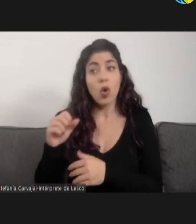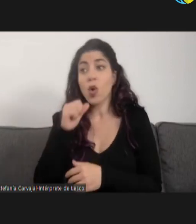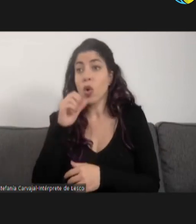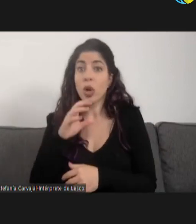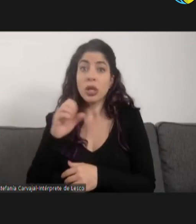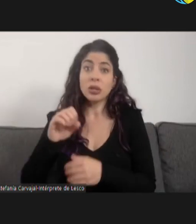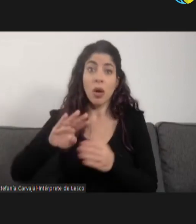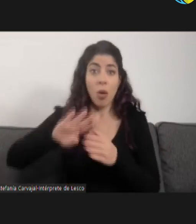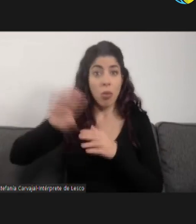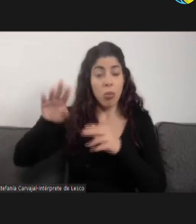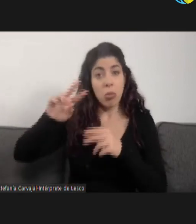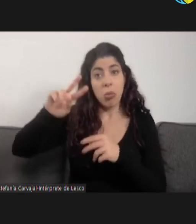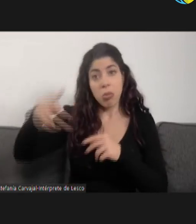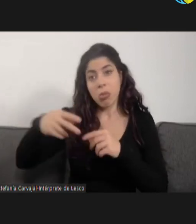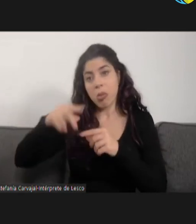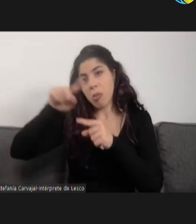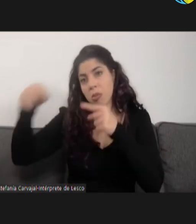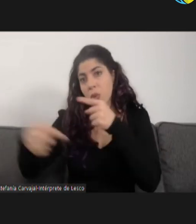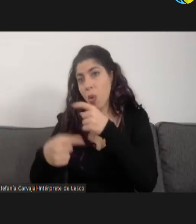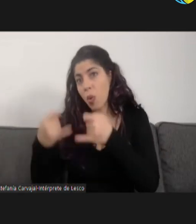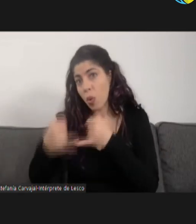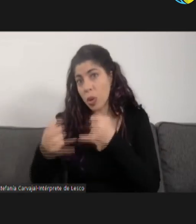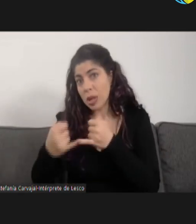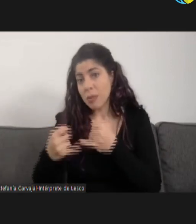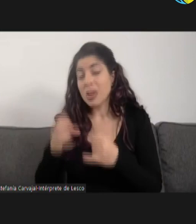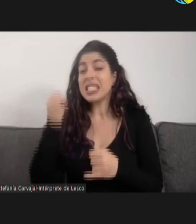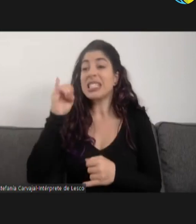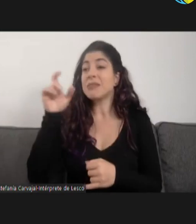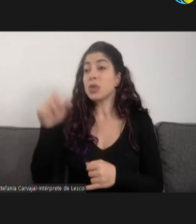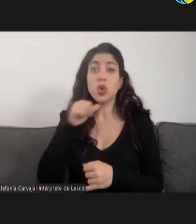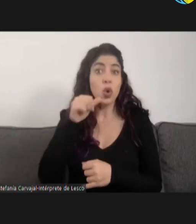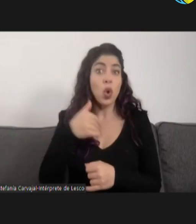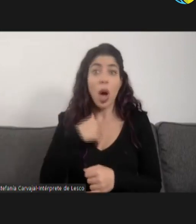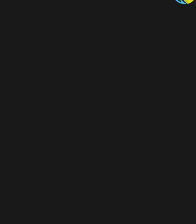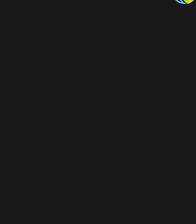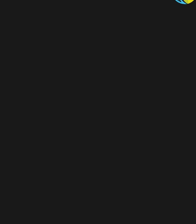es el procedimiento que deben seguir los no asegurados?